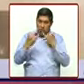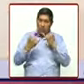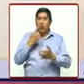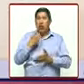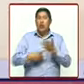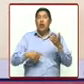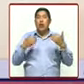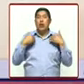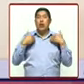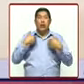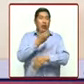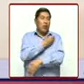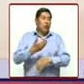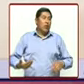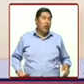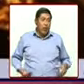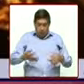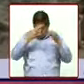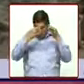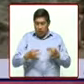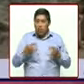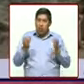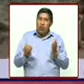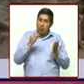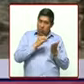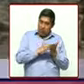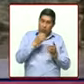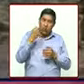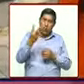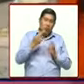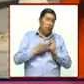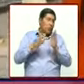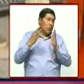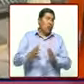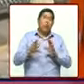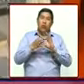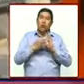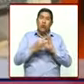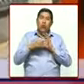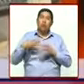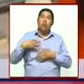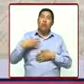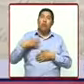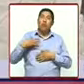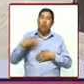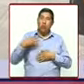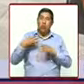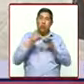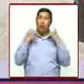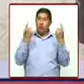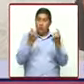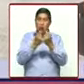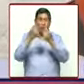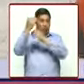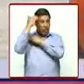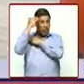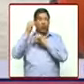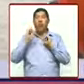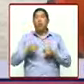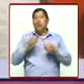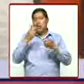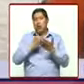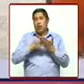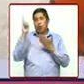se tiene. El presidente ha tomado la decisión de incorporar a dos representantes de la Unión de Bomberos Voluntarios del Departamento de Santa Cruz para